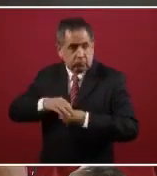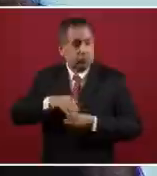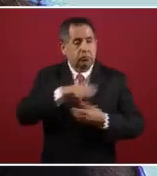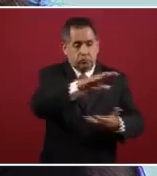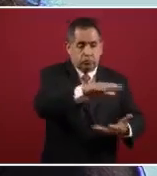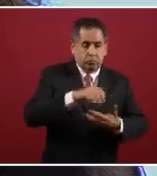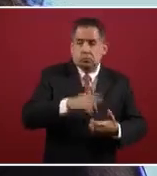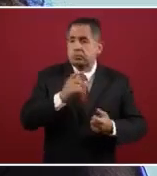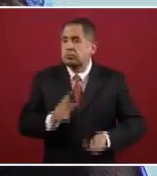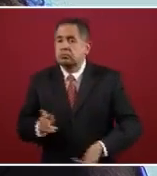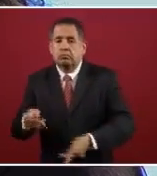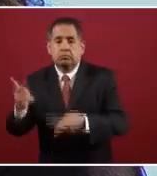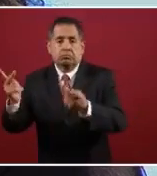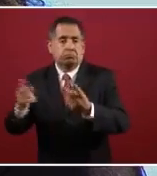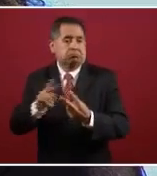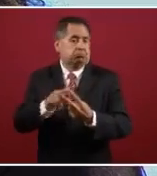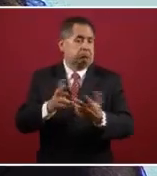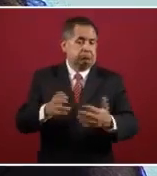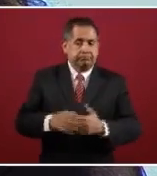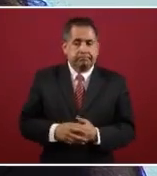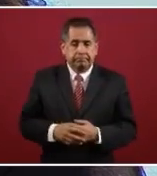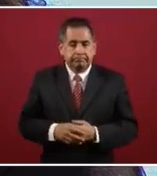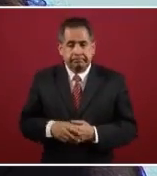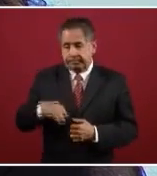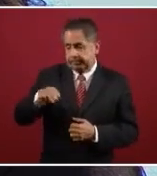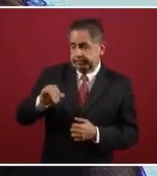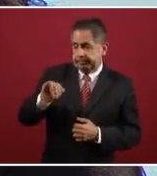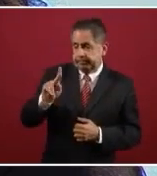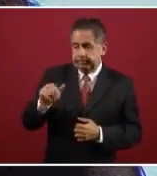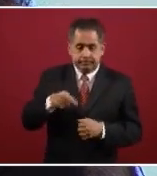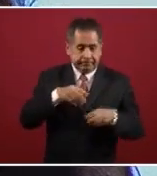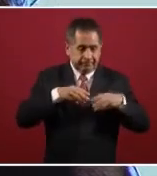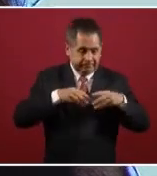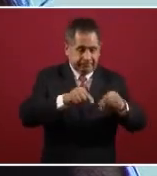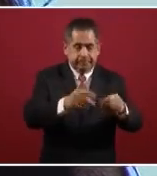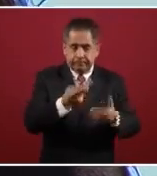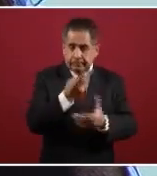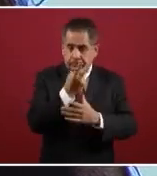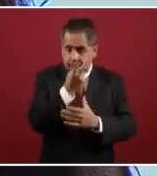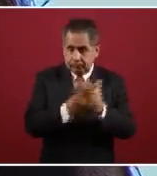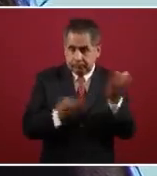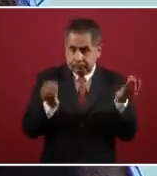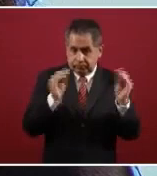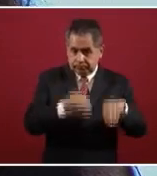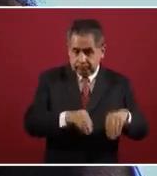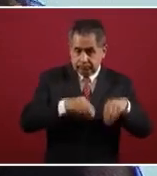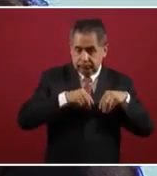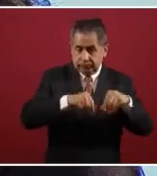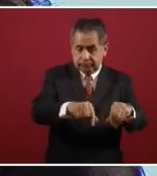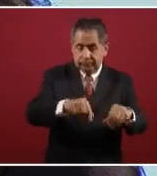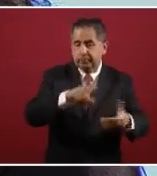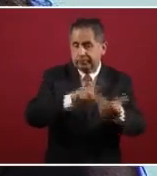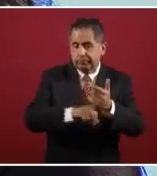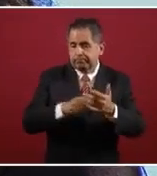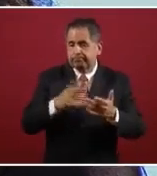venta. La milpa regenerativa, la milpa intercalada con árboles, es un sistema agroforestal,